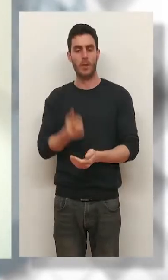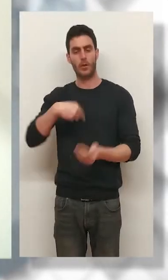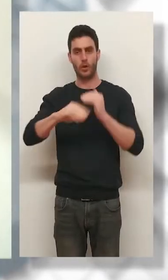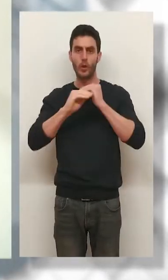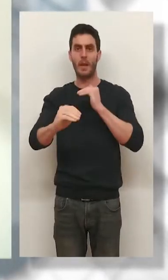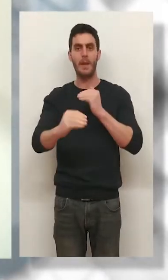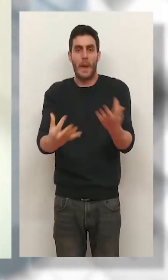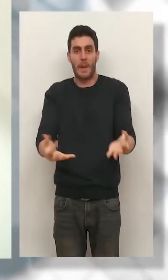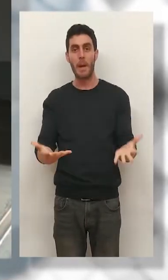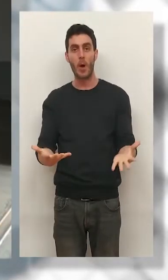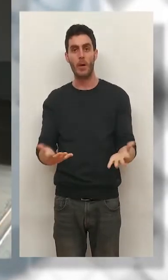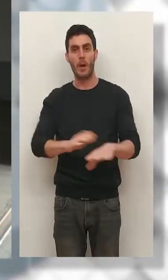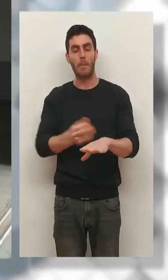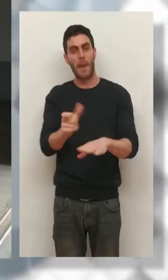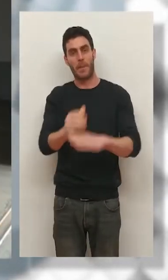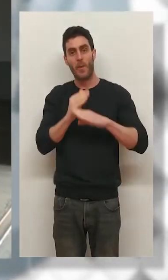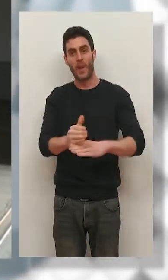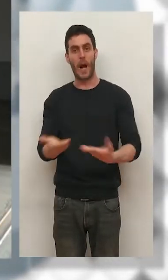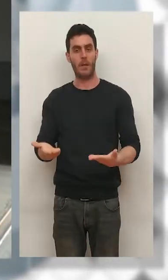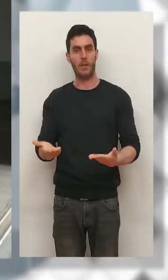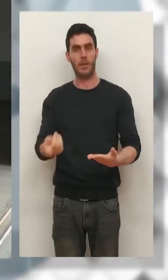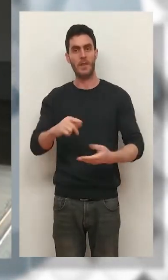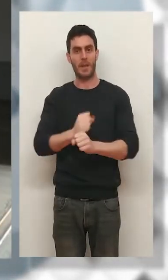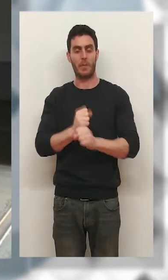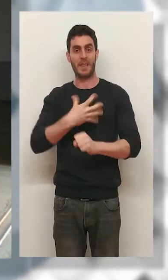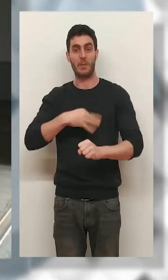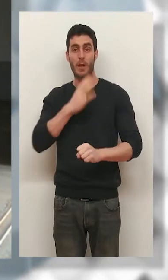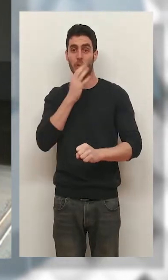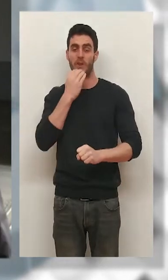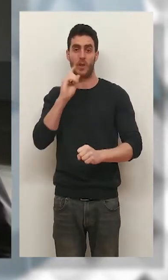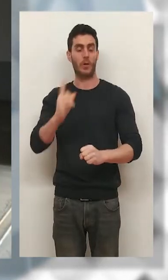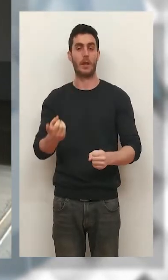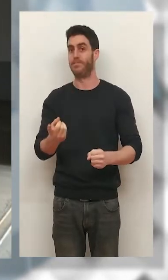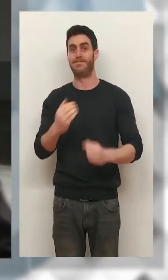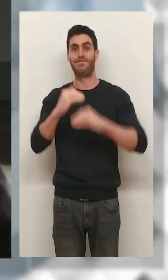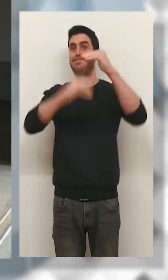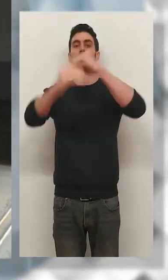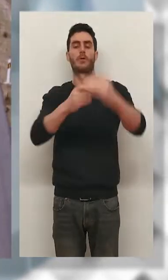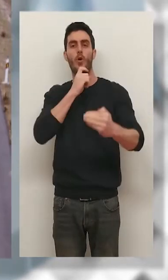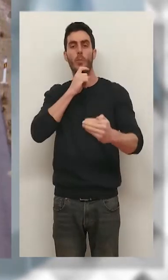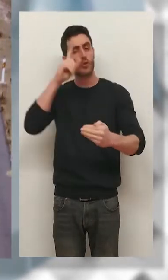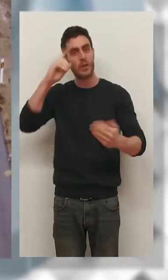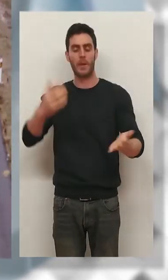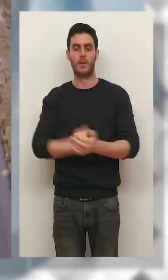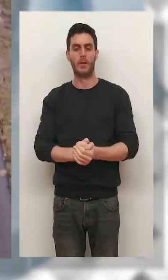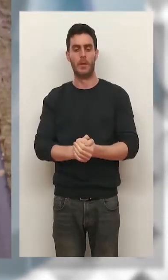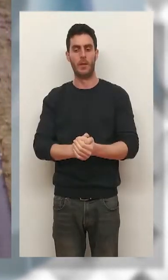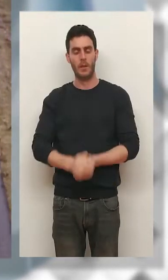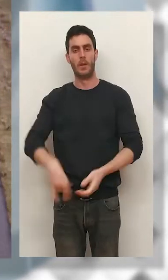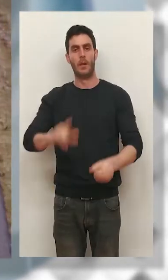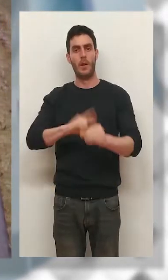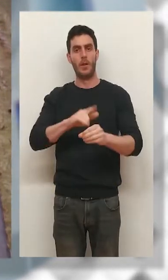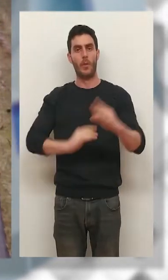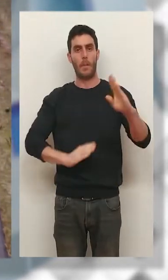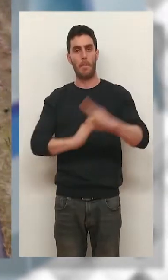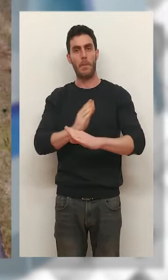Hay que dar una estabilidad para que se puedan marcar unos precios y se pueda trabajar, porque si no, esto es una escalada que no sabemos dónde va a terminar. Y es que este lunes había convocado